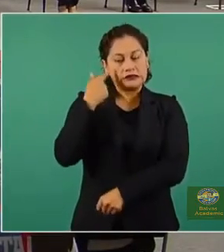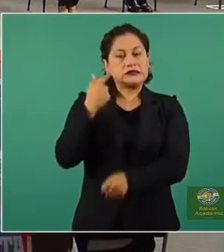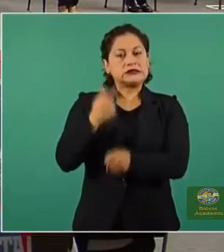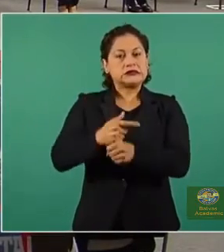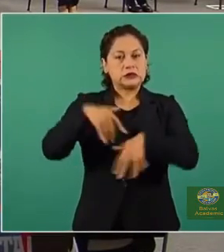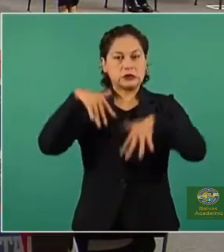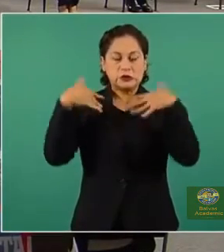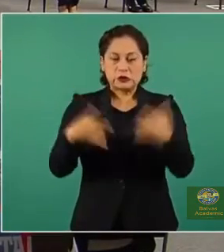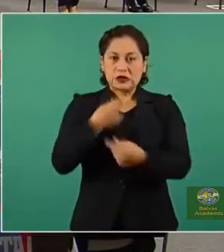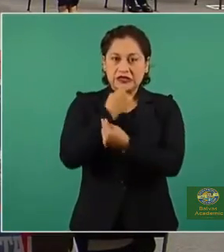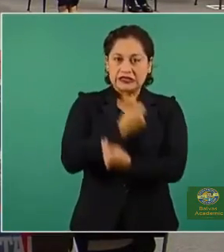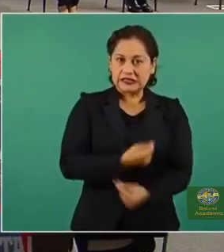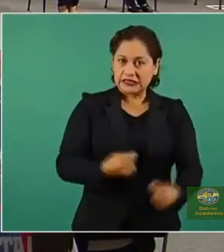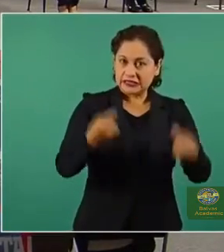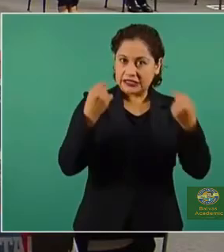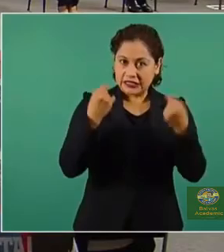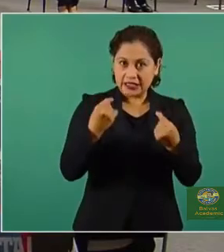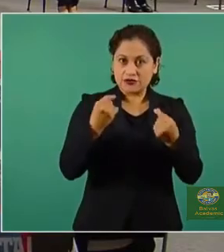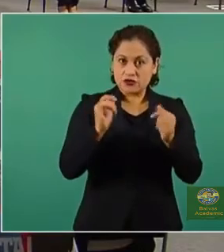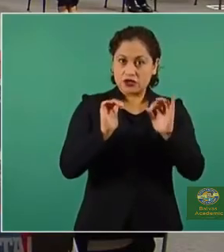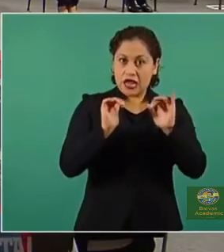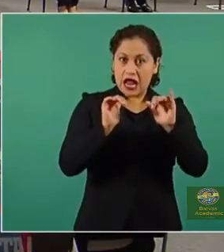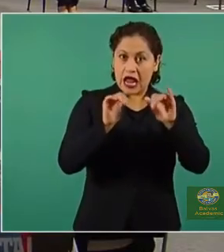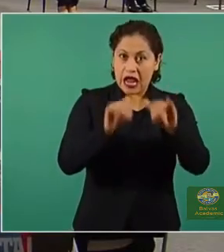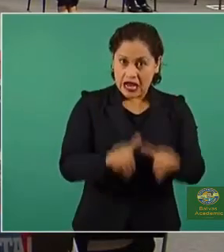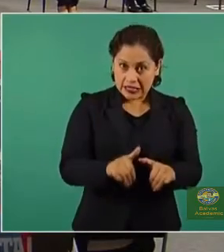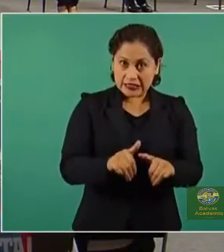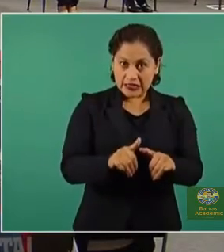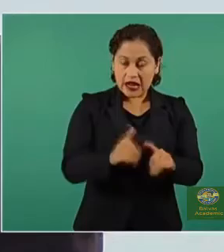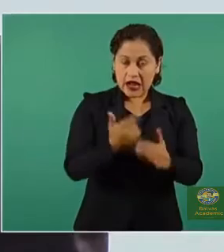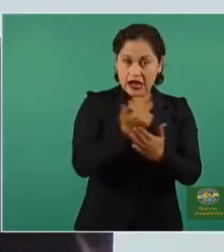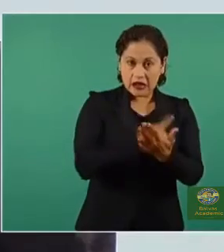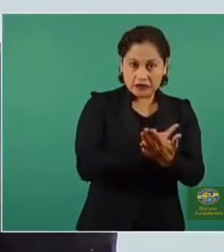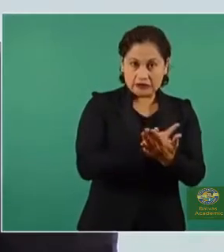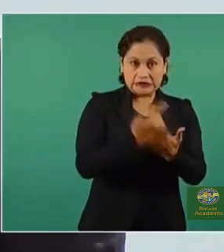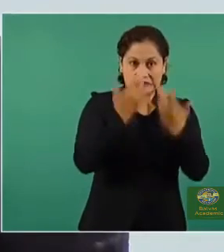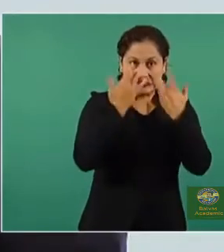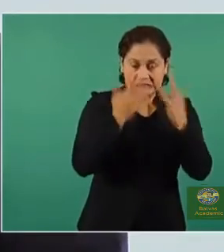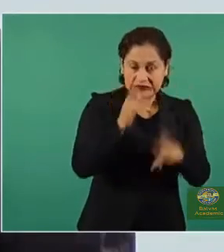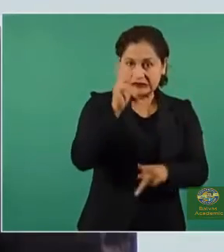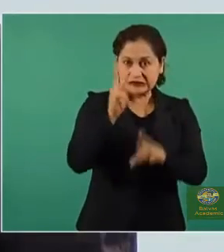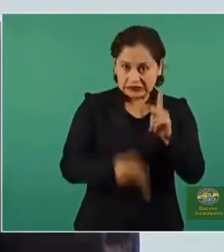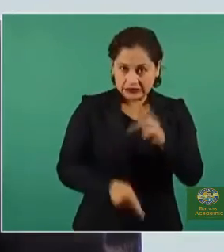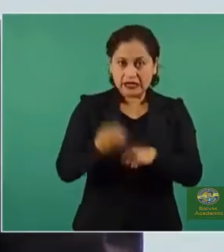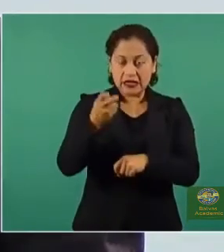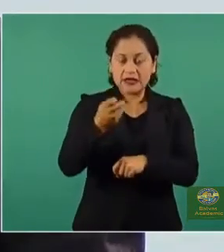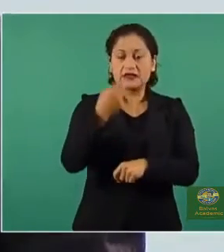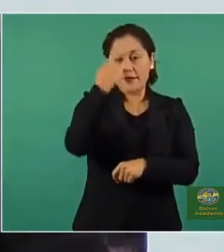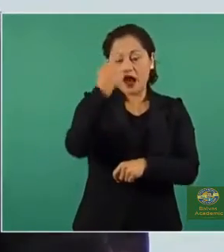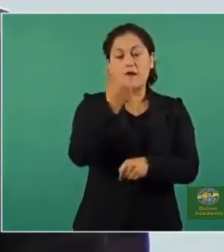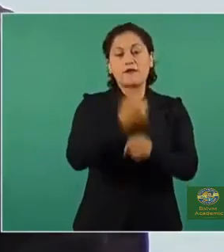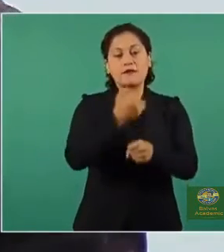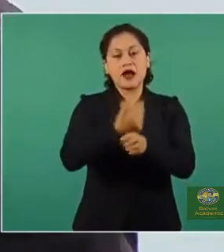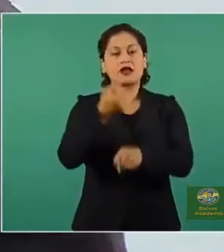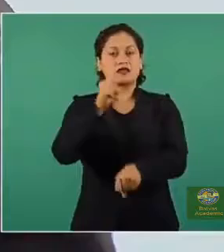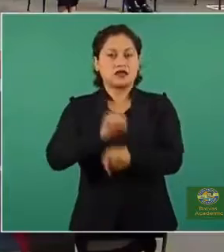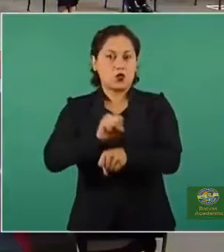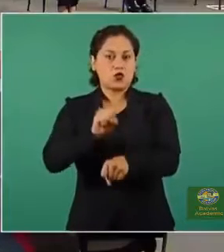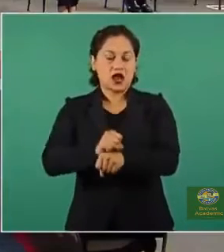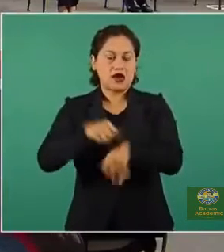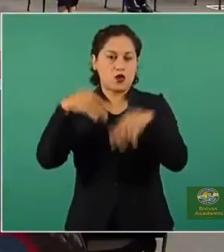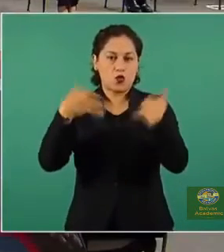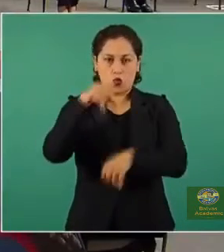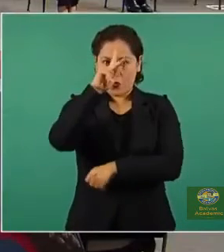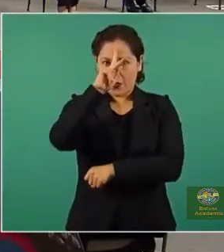niñas matriculados están en educación básica, tanto en primaria como en secundaria. Uno de los elementos más